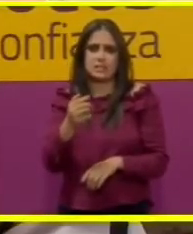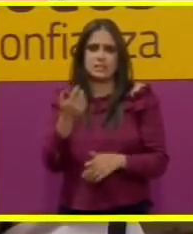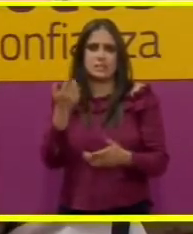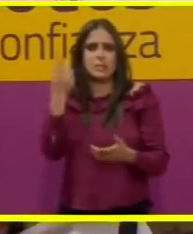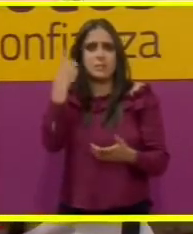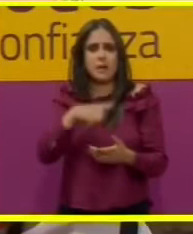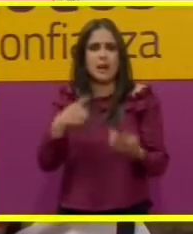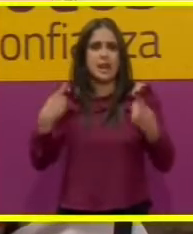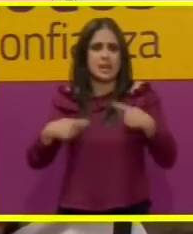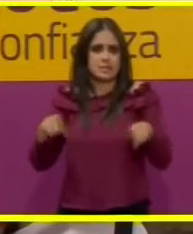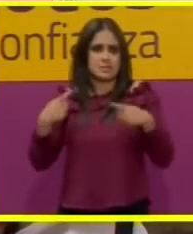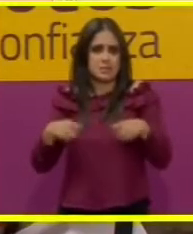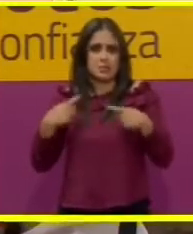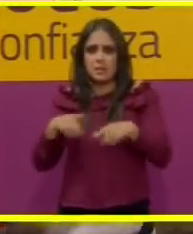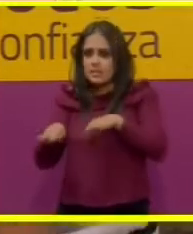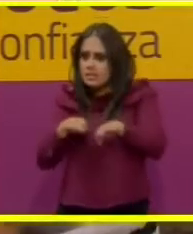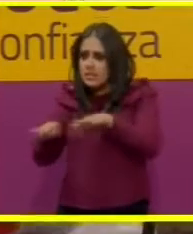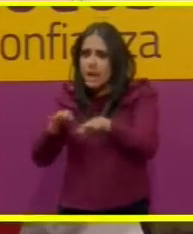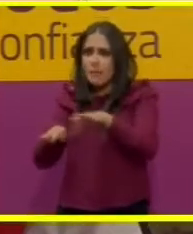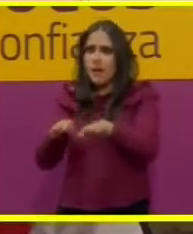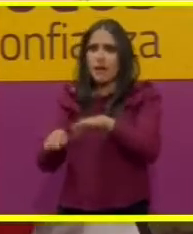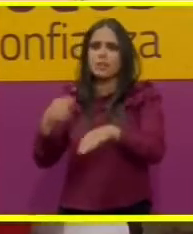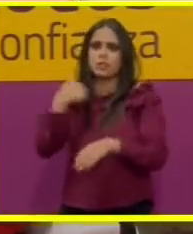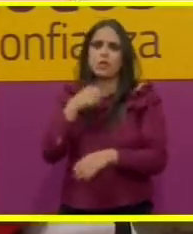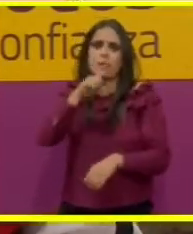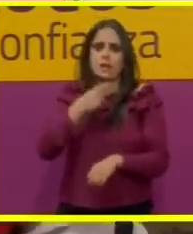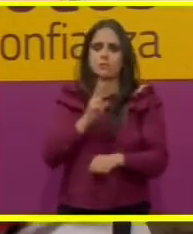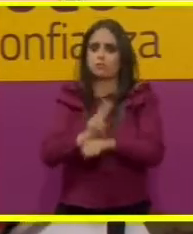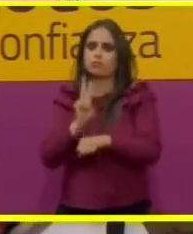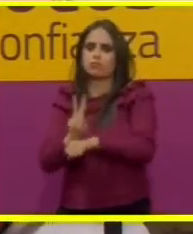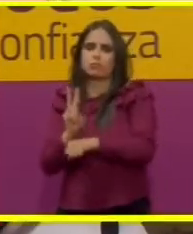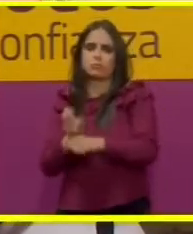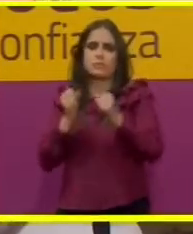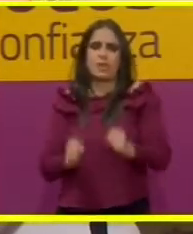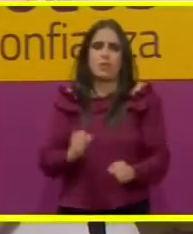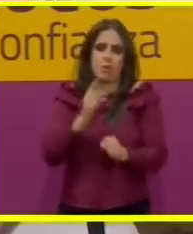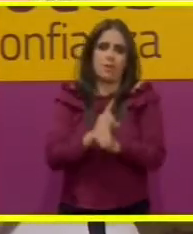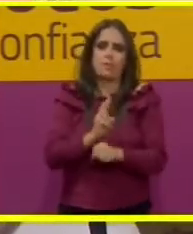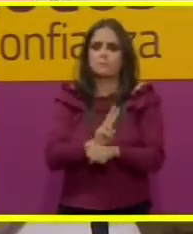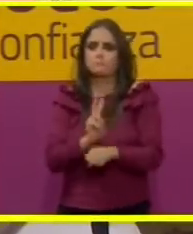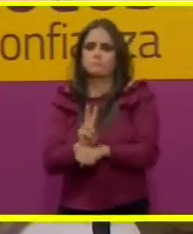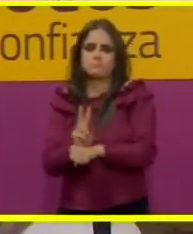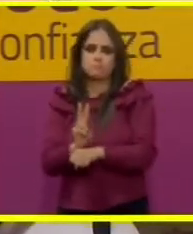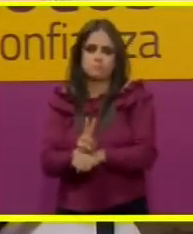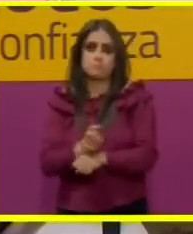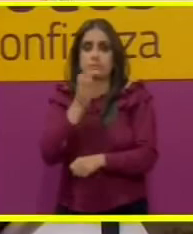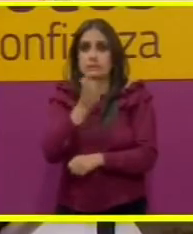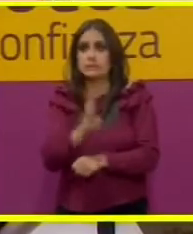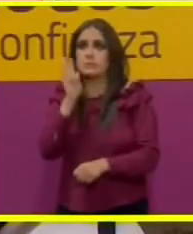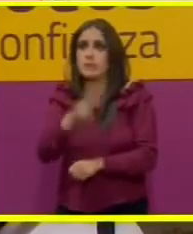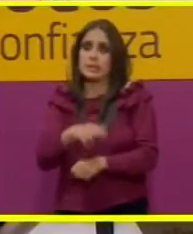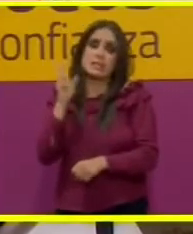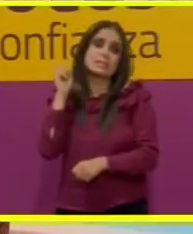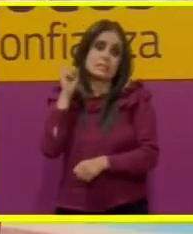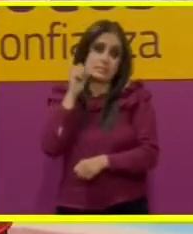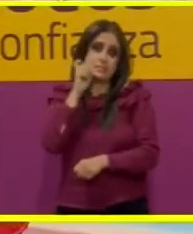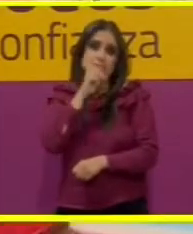pues para la gente con la que estás trabajando? Digo, yo era guardia de seguridad. Entonces, fue muy, muy, muy